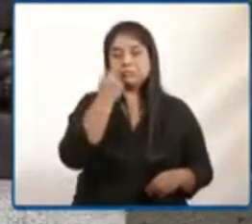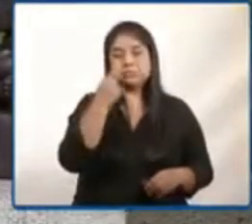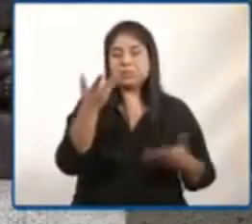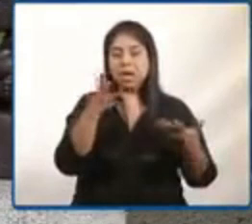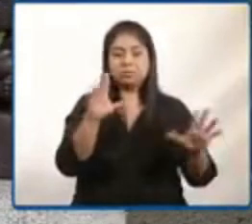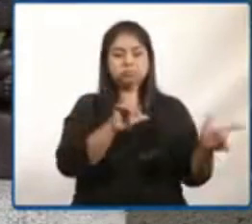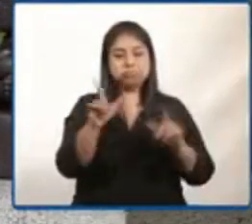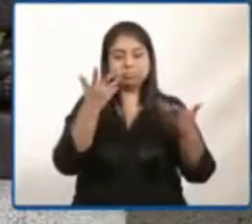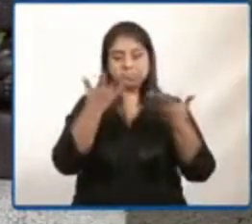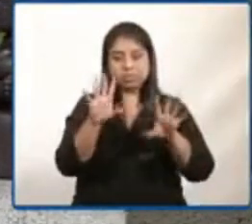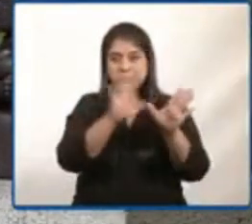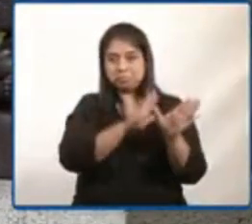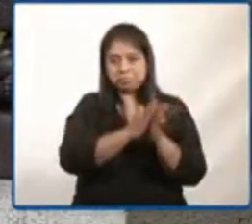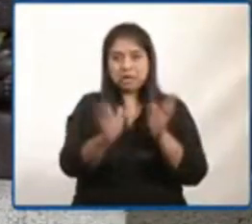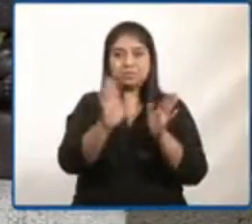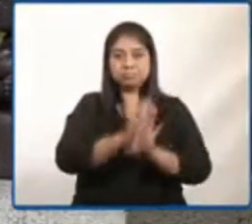Tenemos también